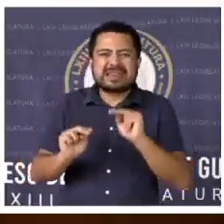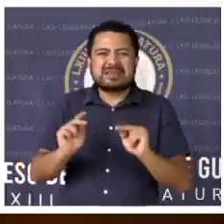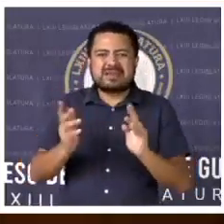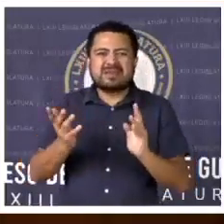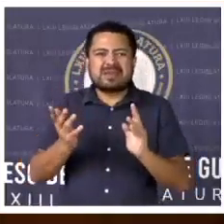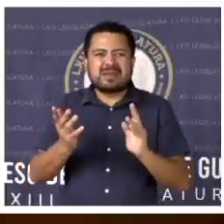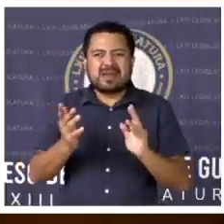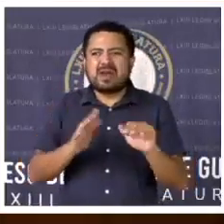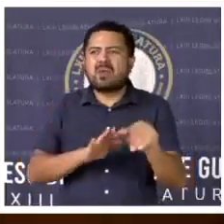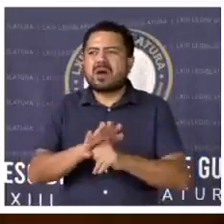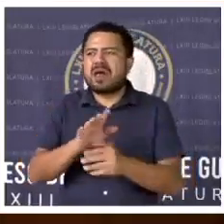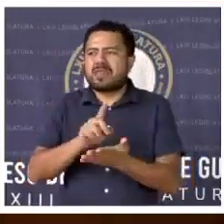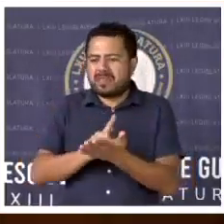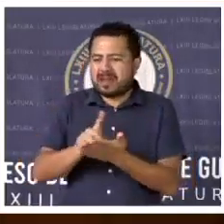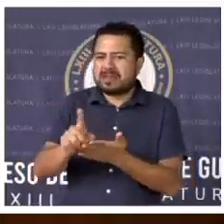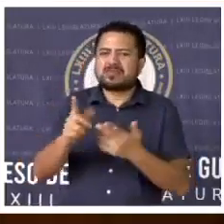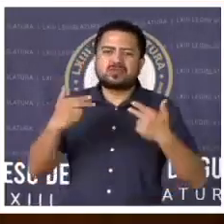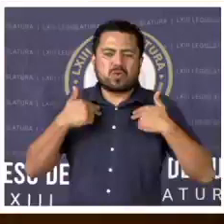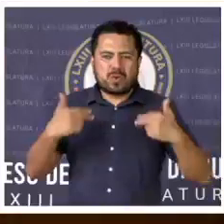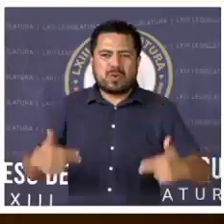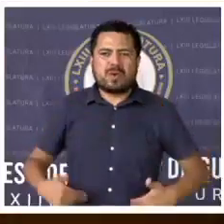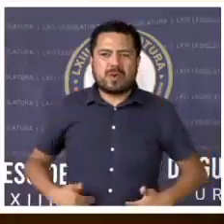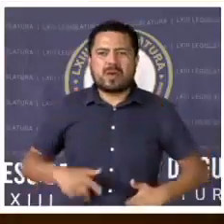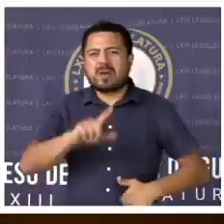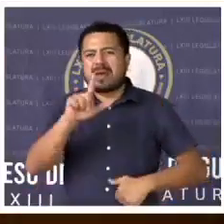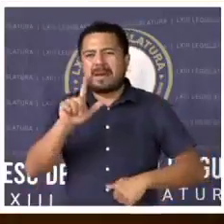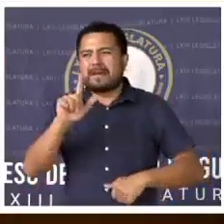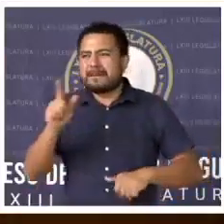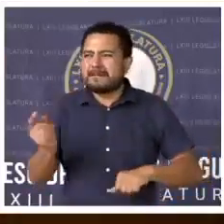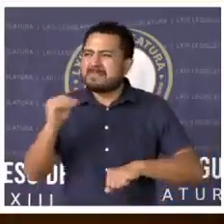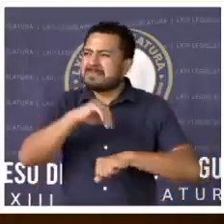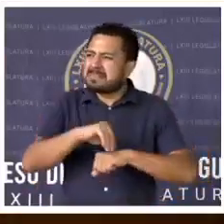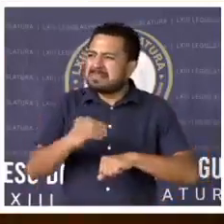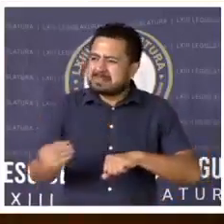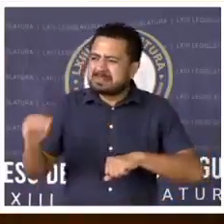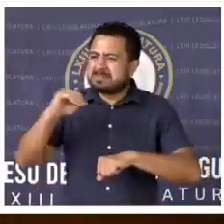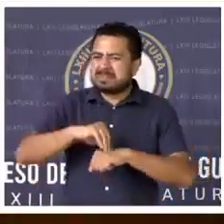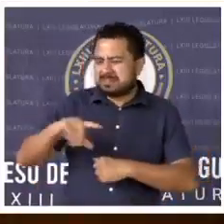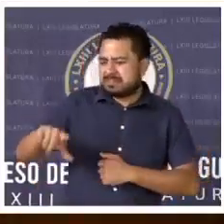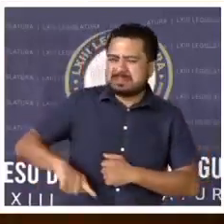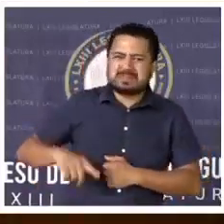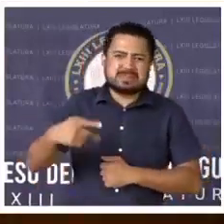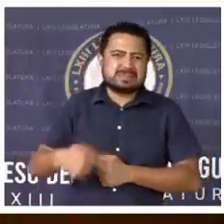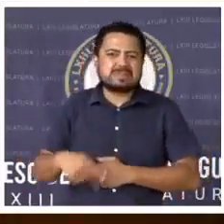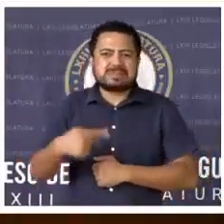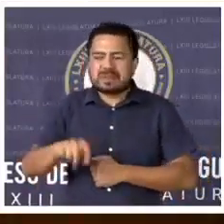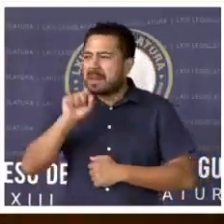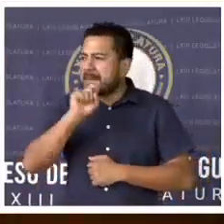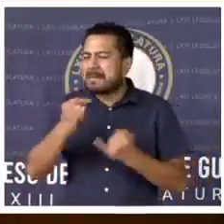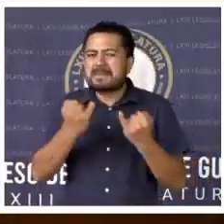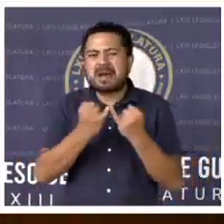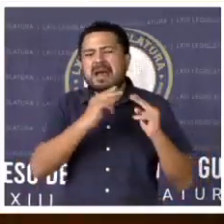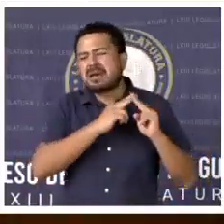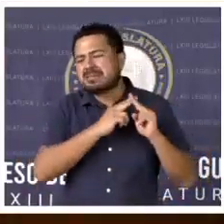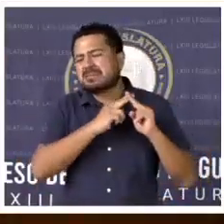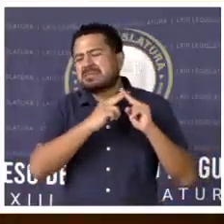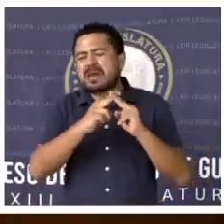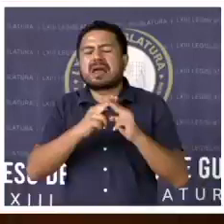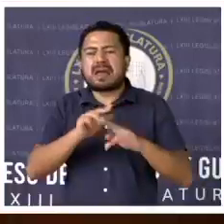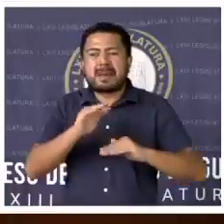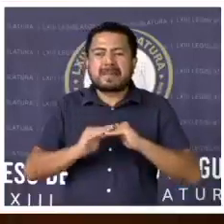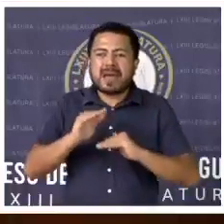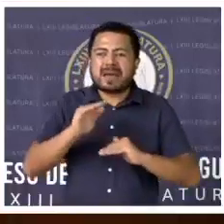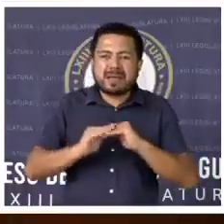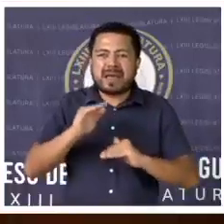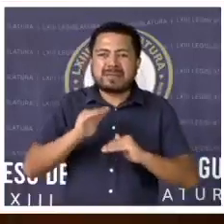a los Derechos Humanos que se cometen en este estado práctica que persiste y que cada día